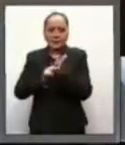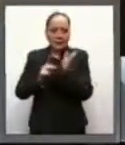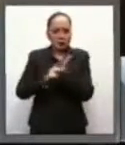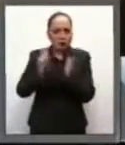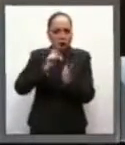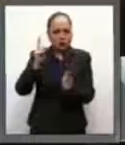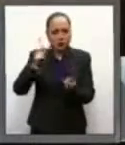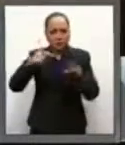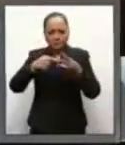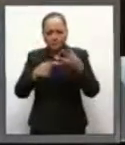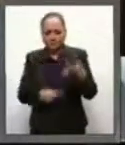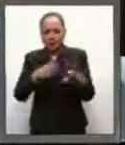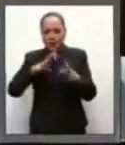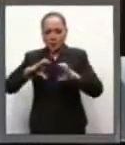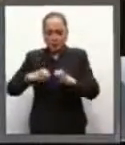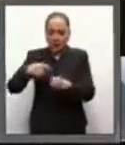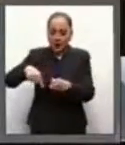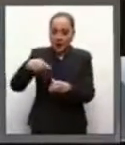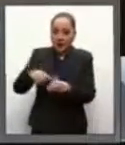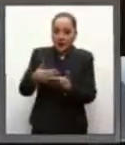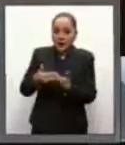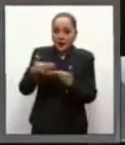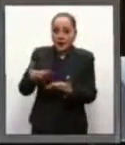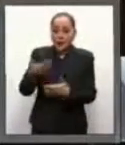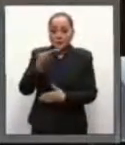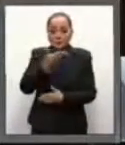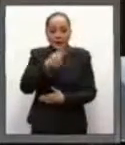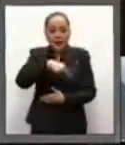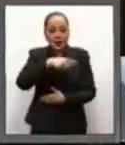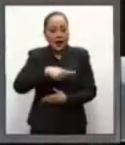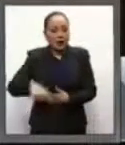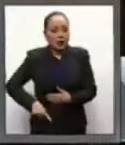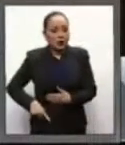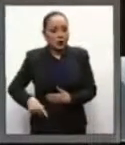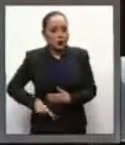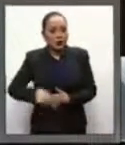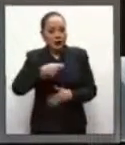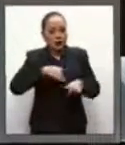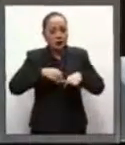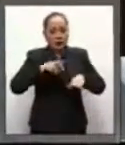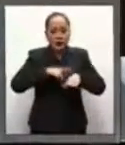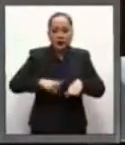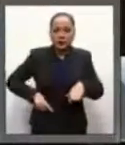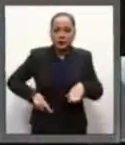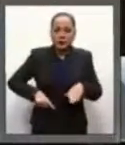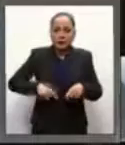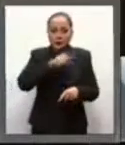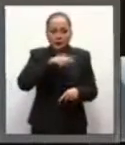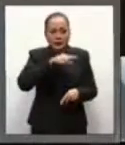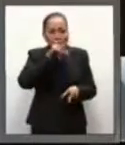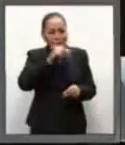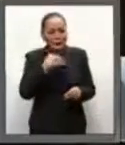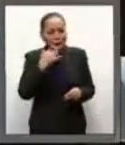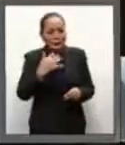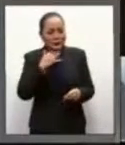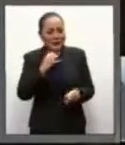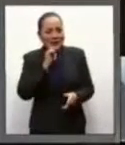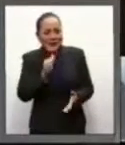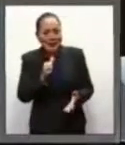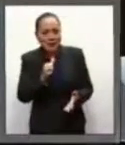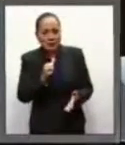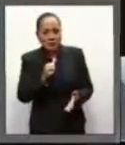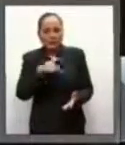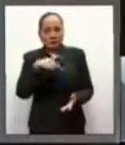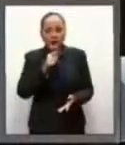poder, ahora le piden al gobierno y funcionarios que no sean corruptos,